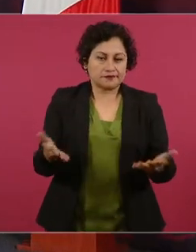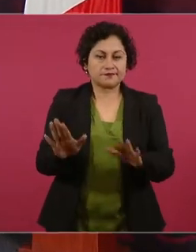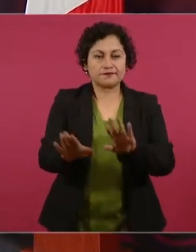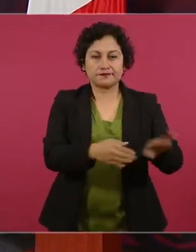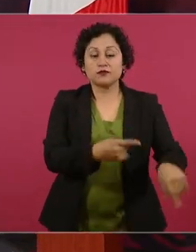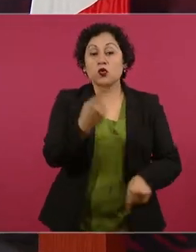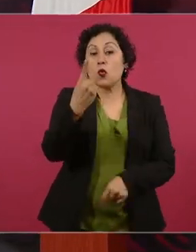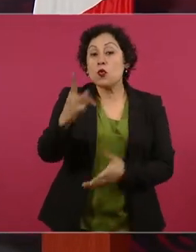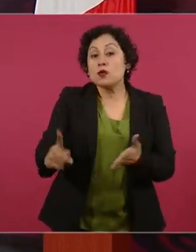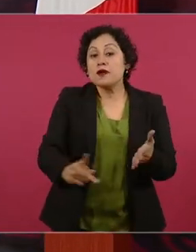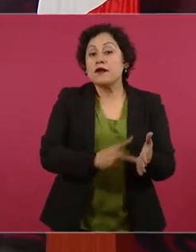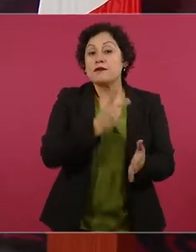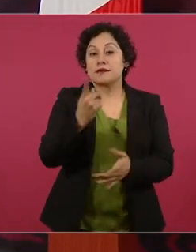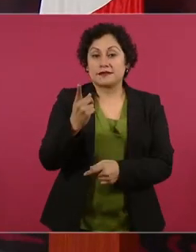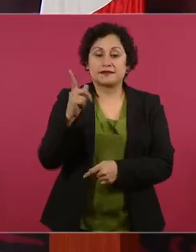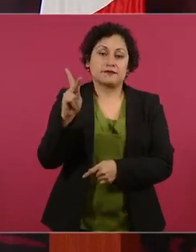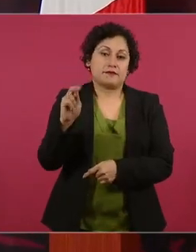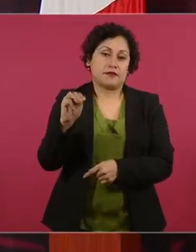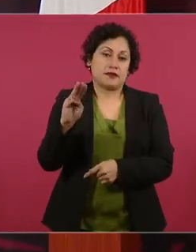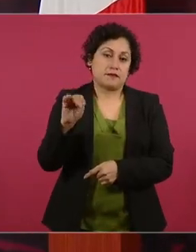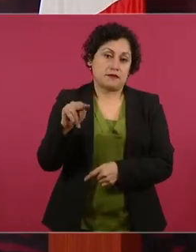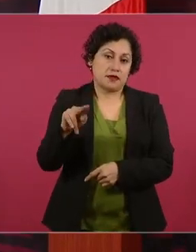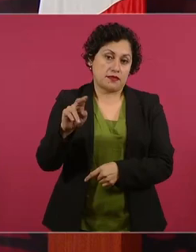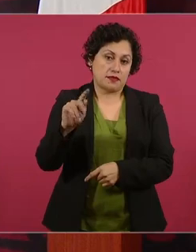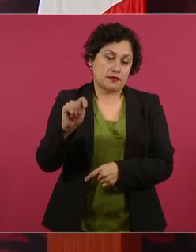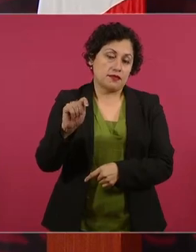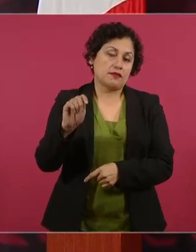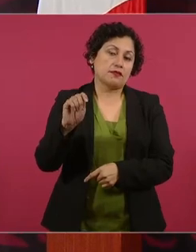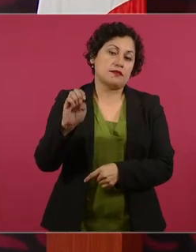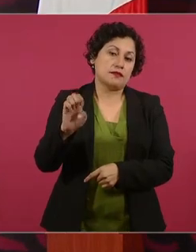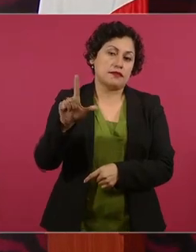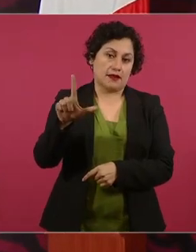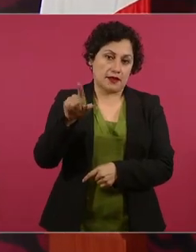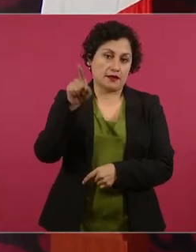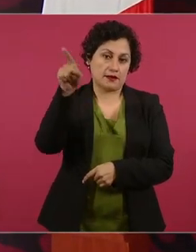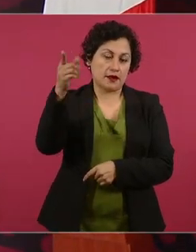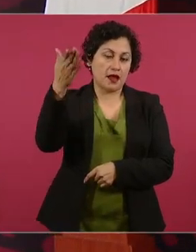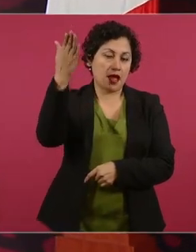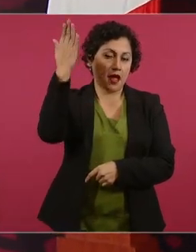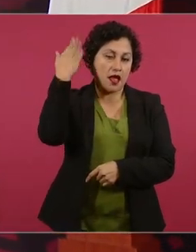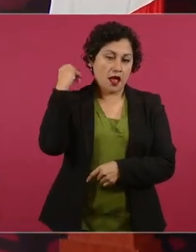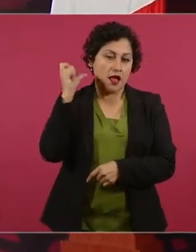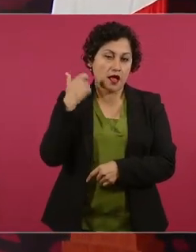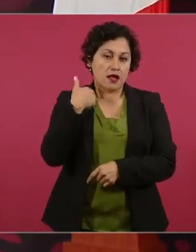Pimentel, que era presidente de la Suprema Corte